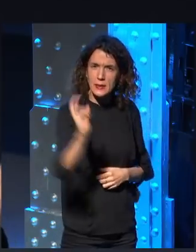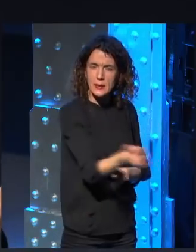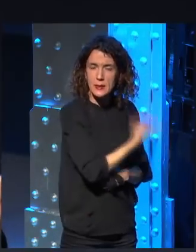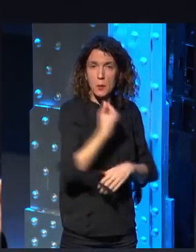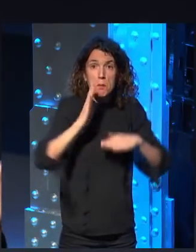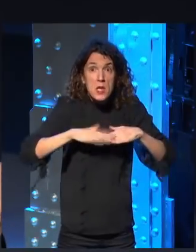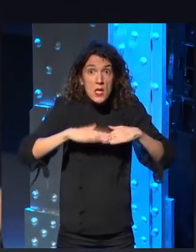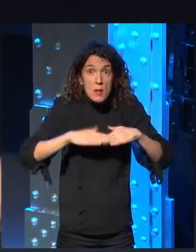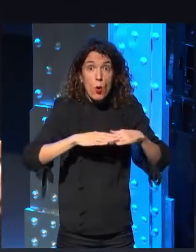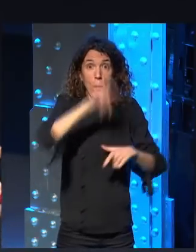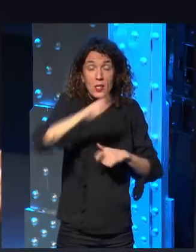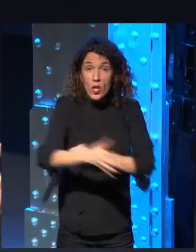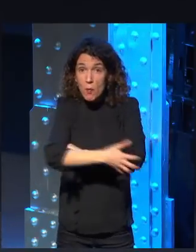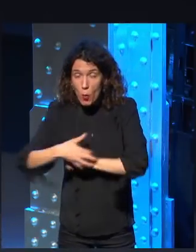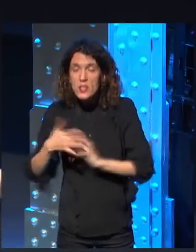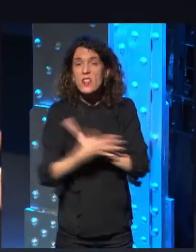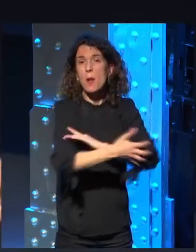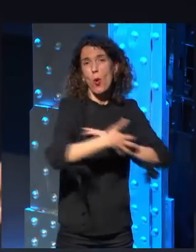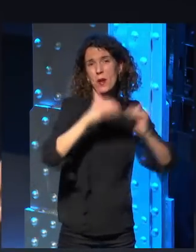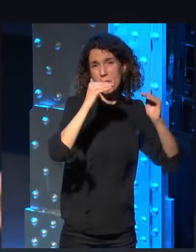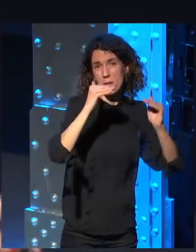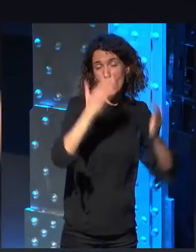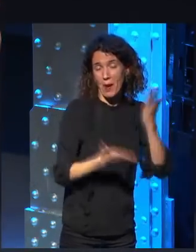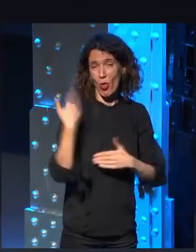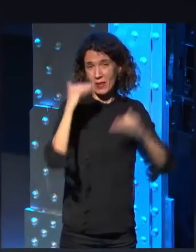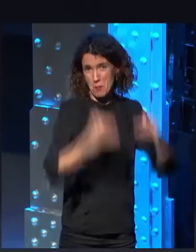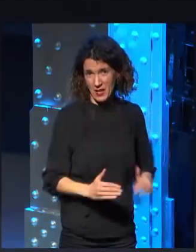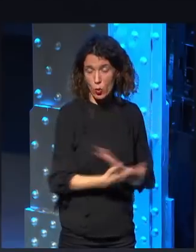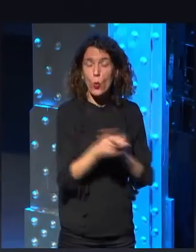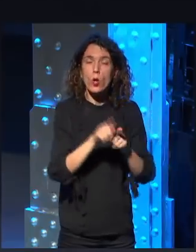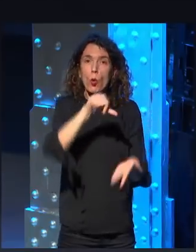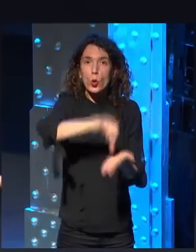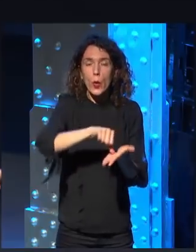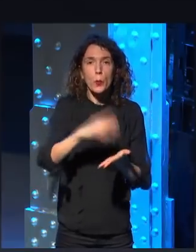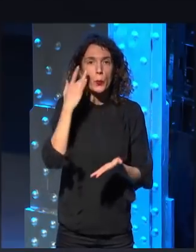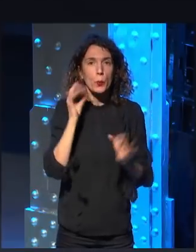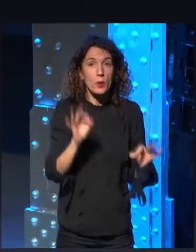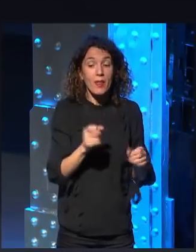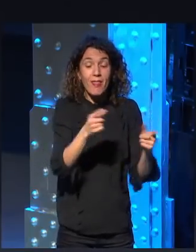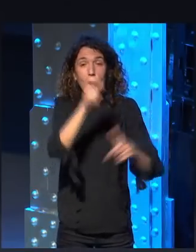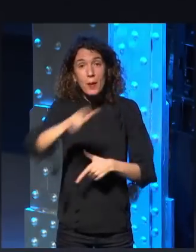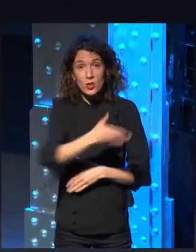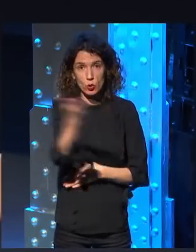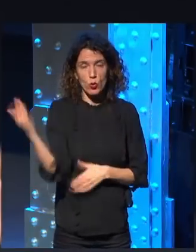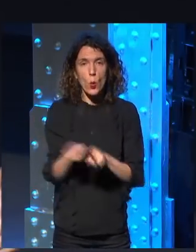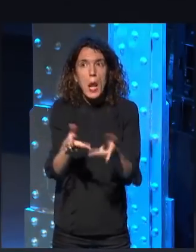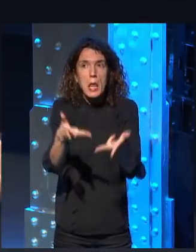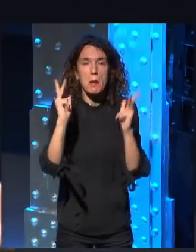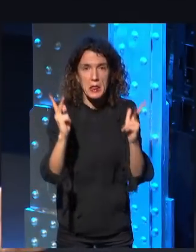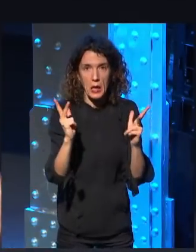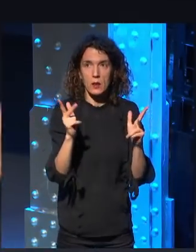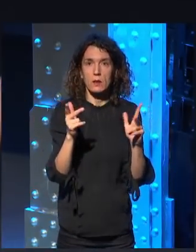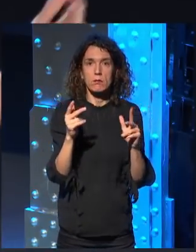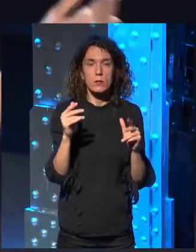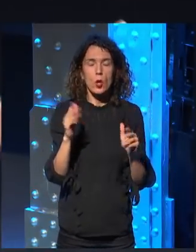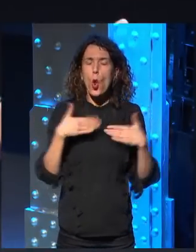como mínimo hace que los pobres no sean tan pobres como antes. Una auténtica ciudad ofrece a los ciudadanos la libertad de